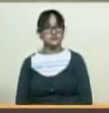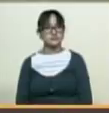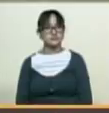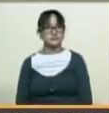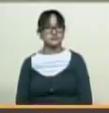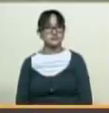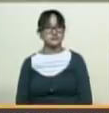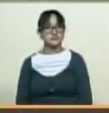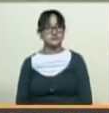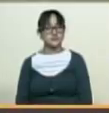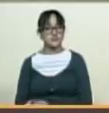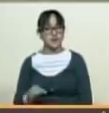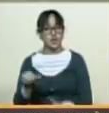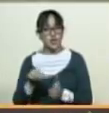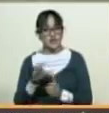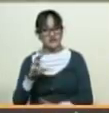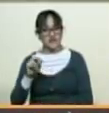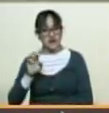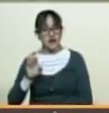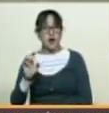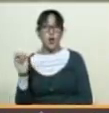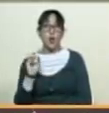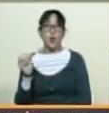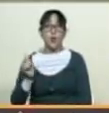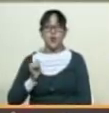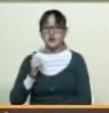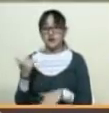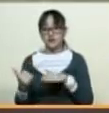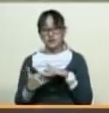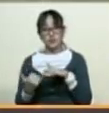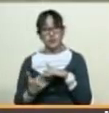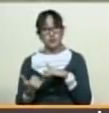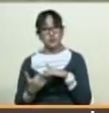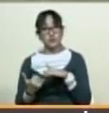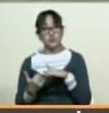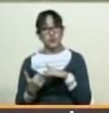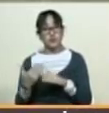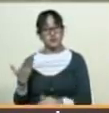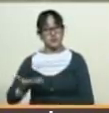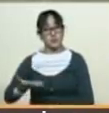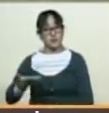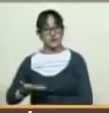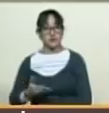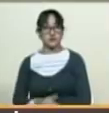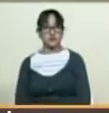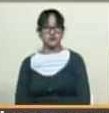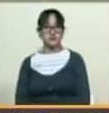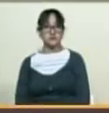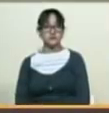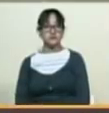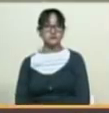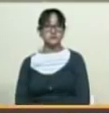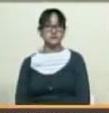adoptarse desde el Consejo Nacional Electoral o cualquier institución pertinente en ese caso?